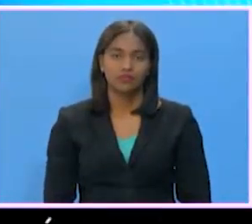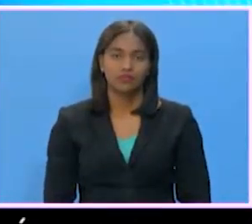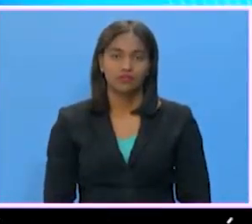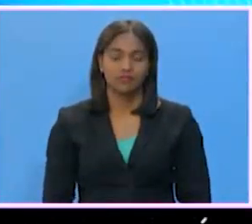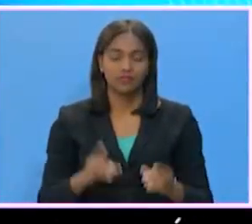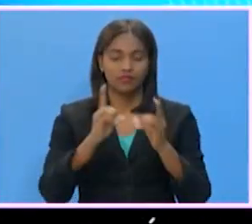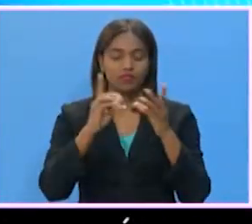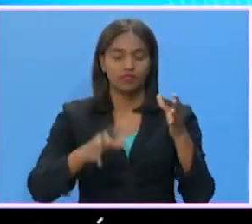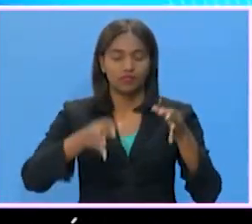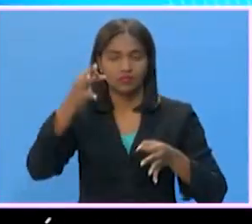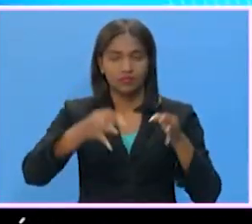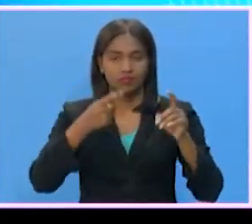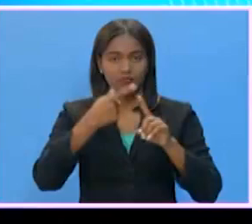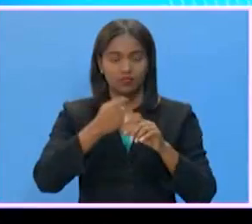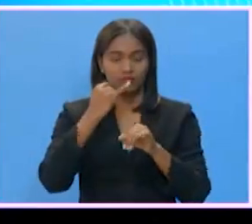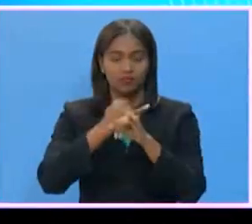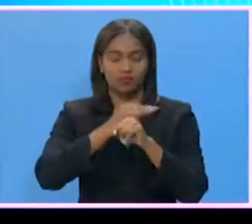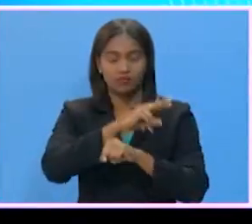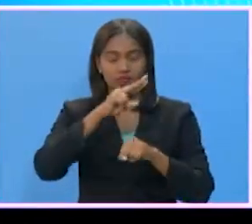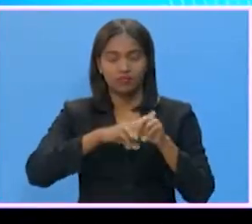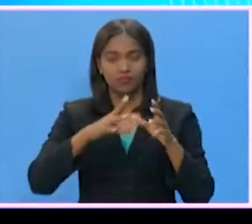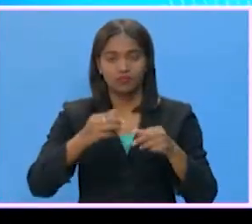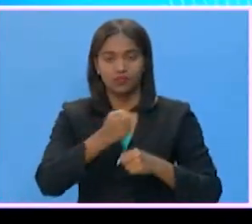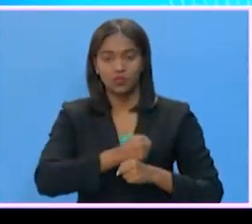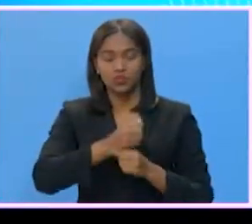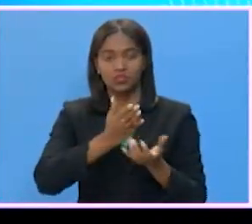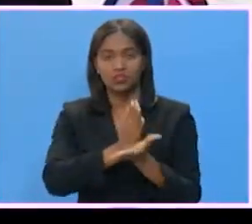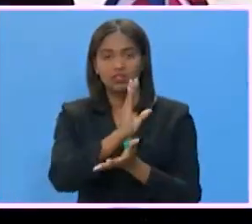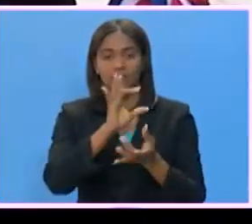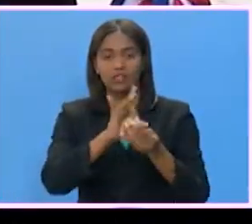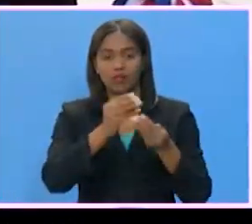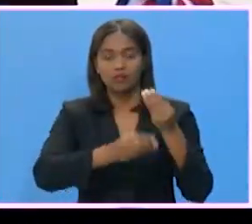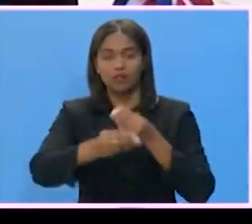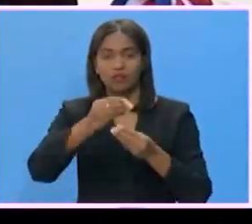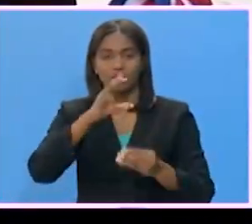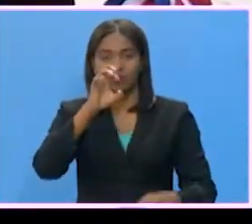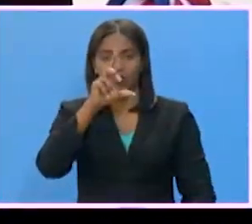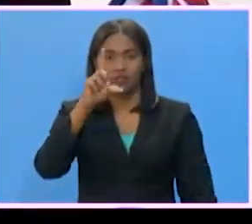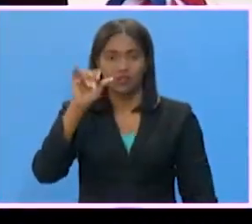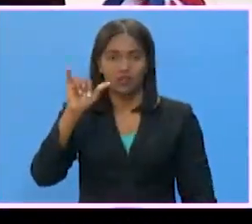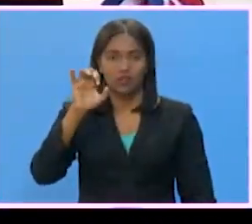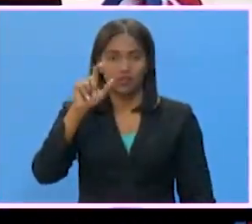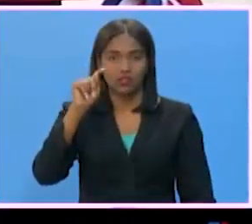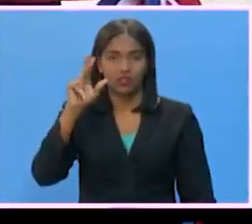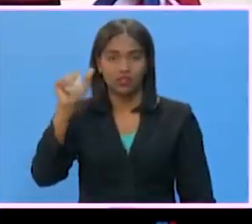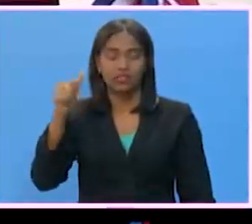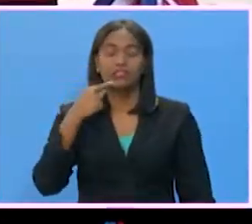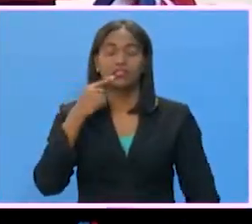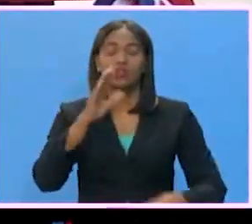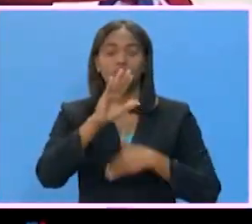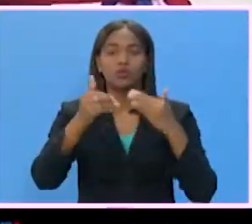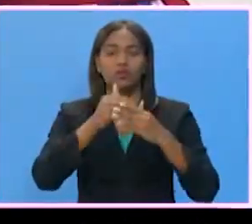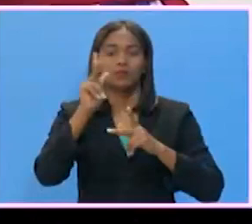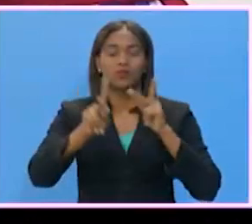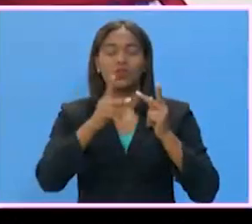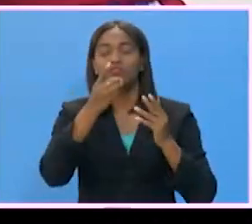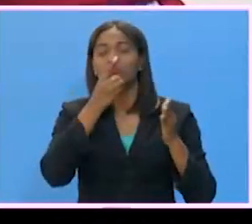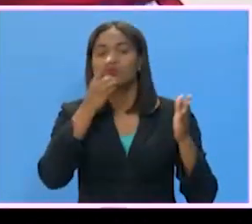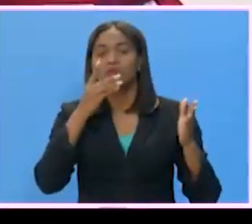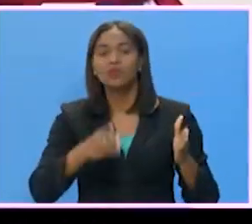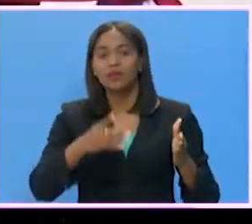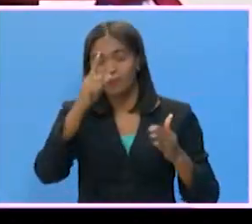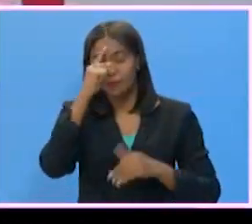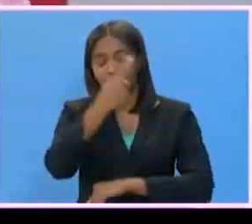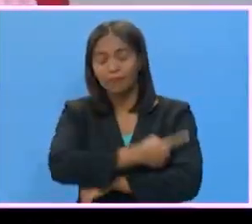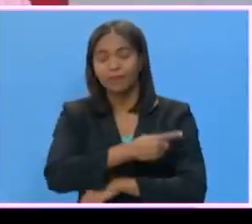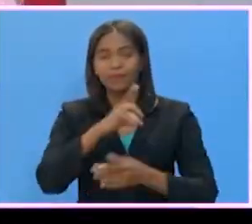El director ejecutivo del Instituto Nacional de Protección de los Derechos del Consumidor, Eddie Alcántara, garantizó a toda la población dominicana que para el